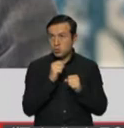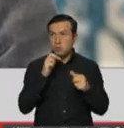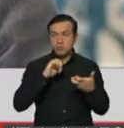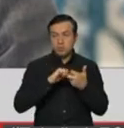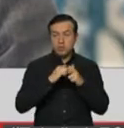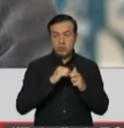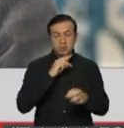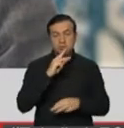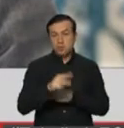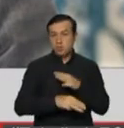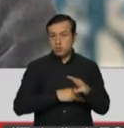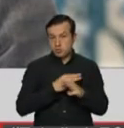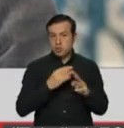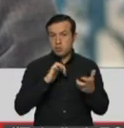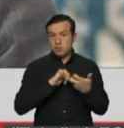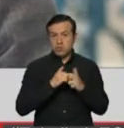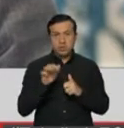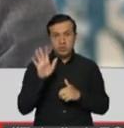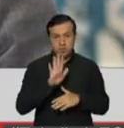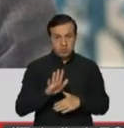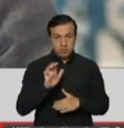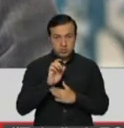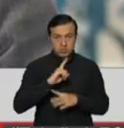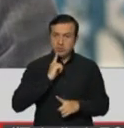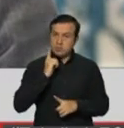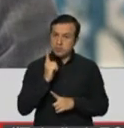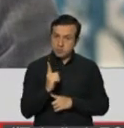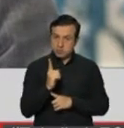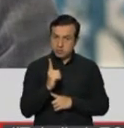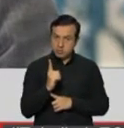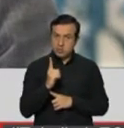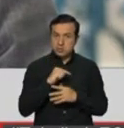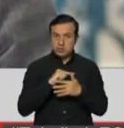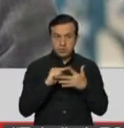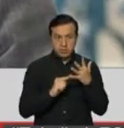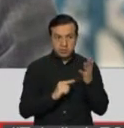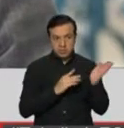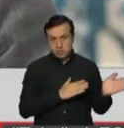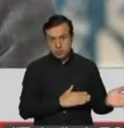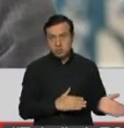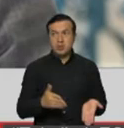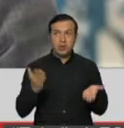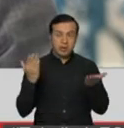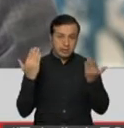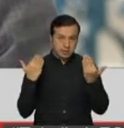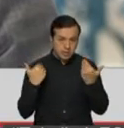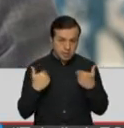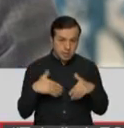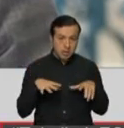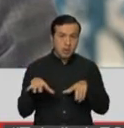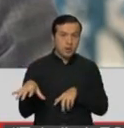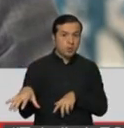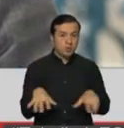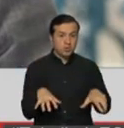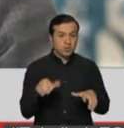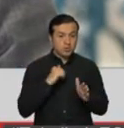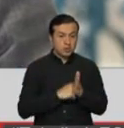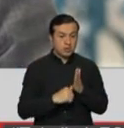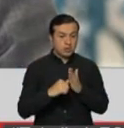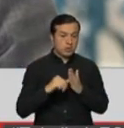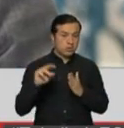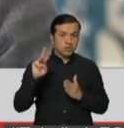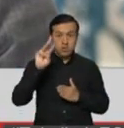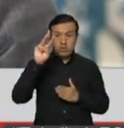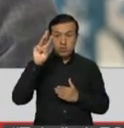global, un problema que le compete al Ecuador, que le compete también a otros estados. Hemos coordinado reuniones de ministros de salud del área